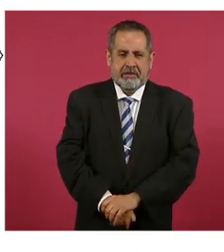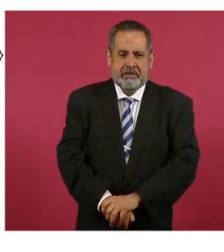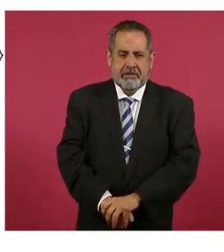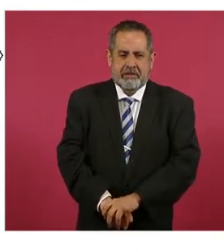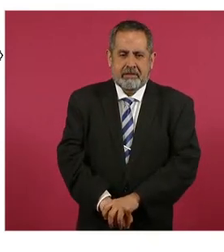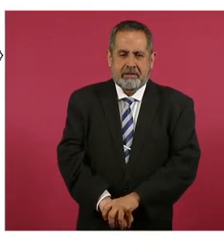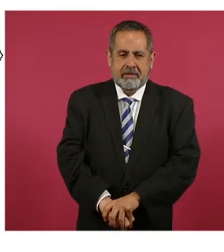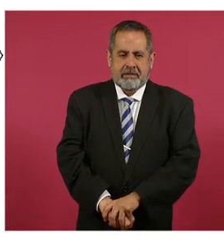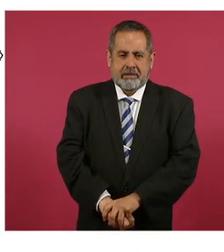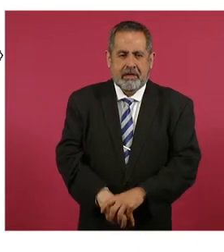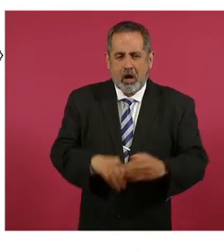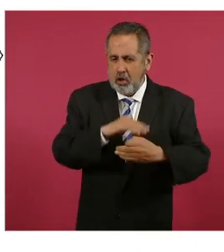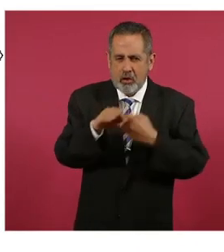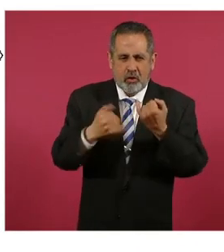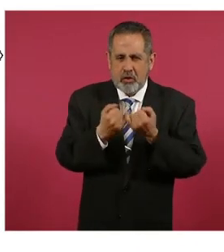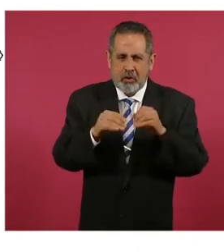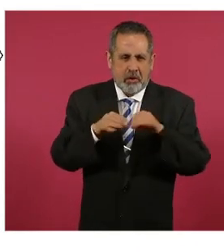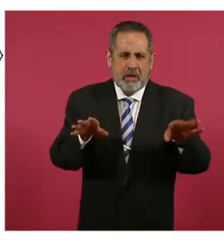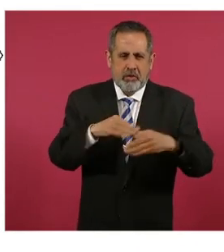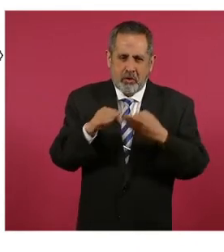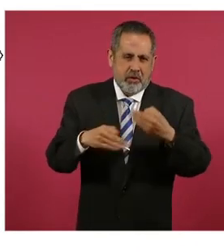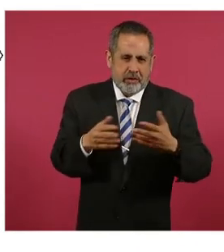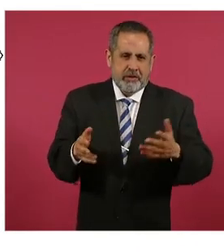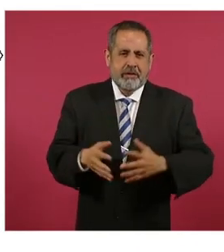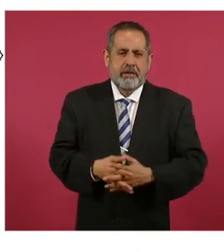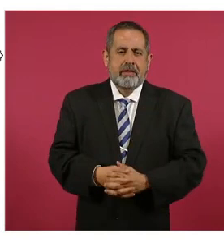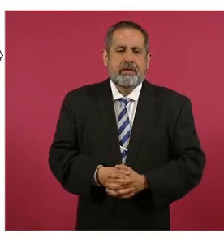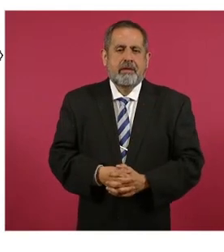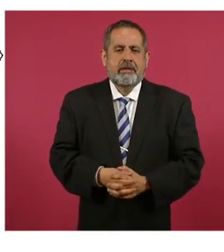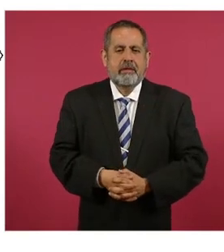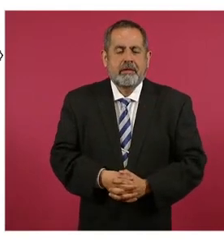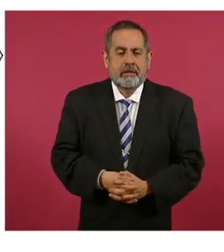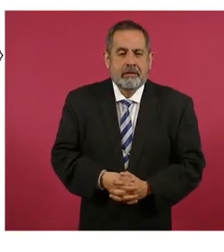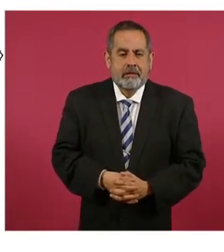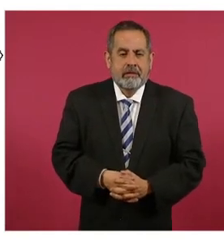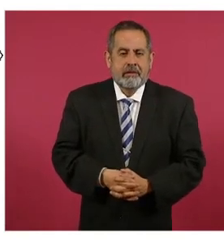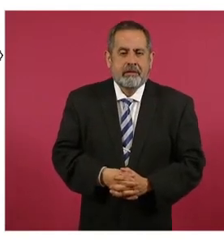Eso debe ser a todos. Todos. Adelante.